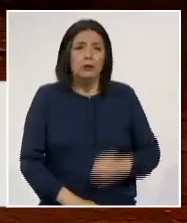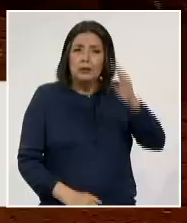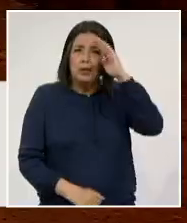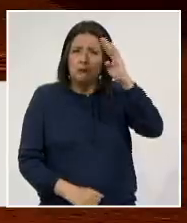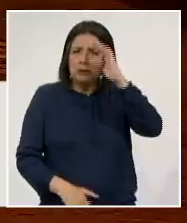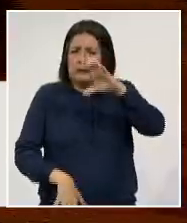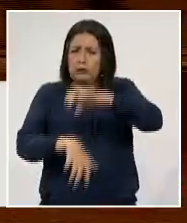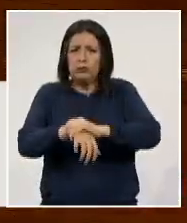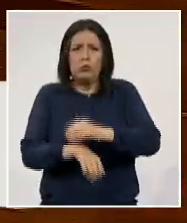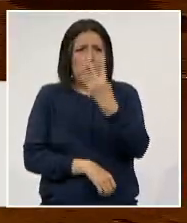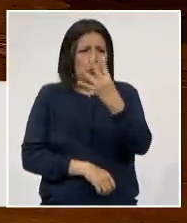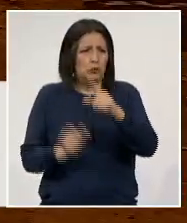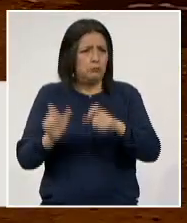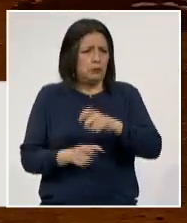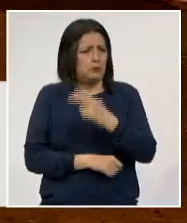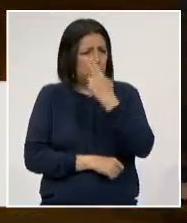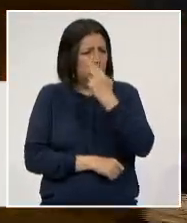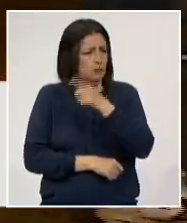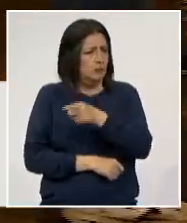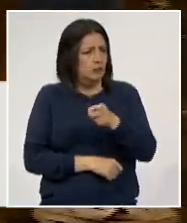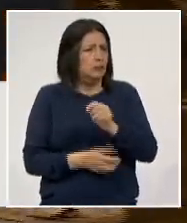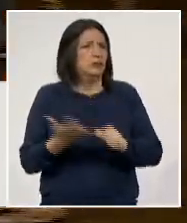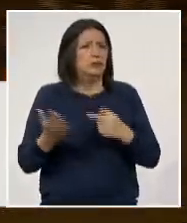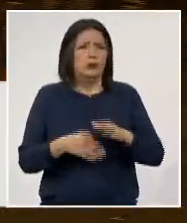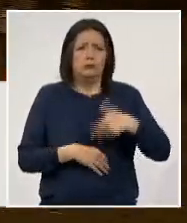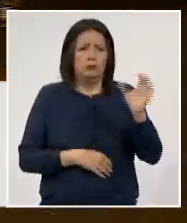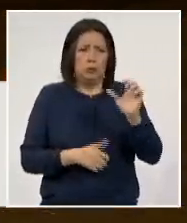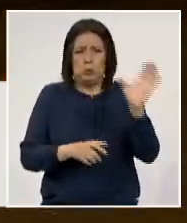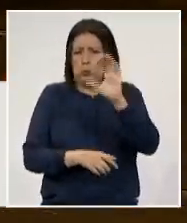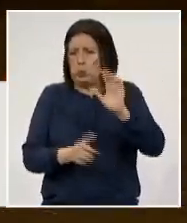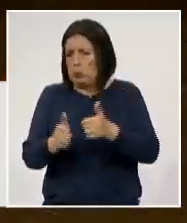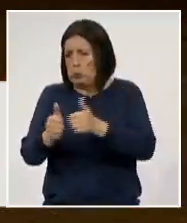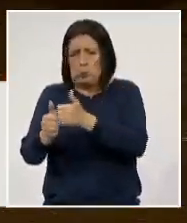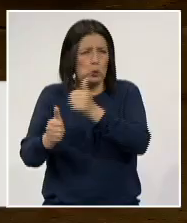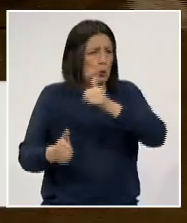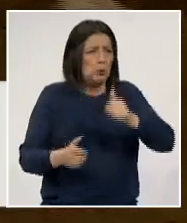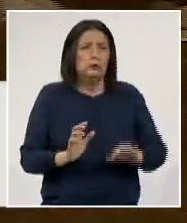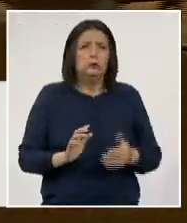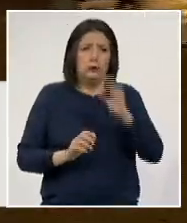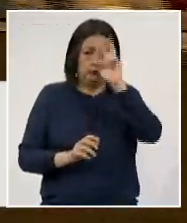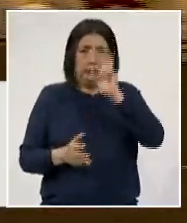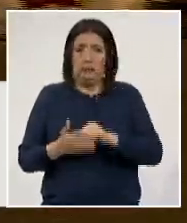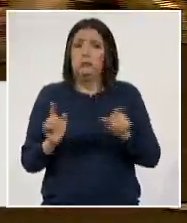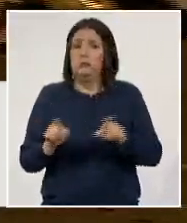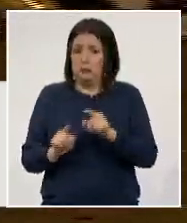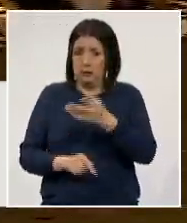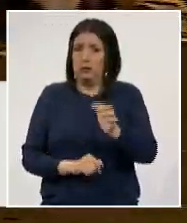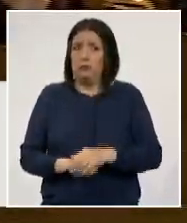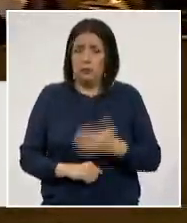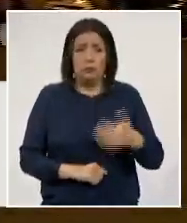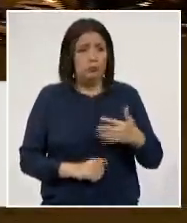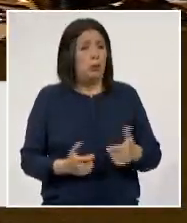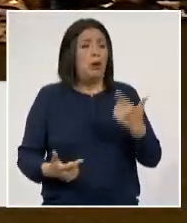logró detener a cuatro personas sospechosas de estos hechos, luego de una intensa persecución por las calles del distrito, que incluso también generó